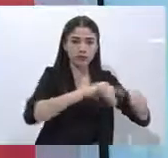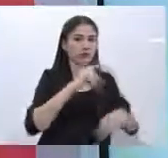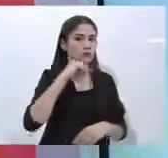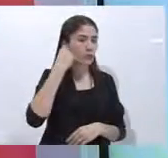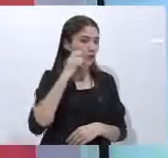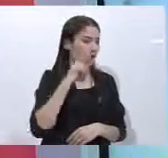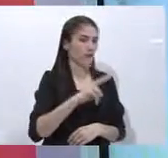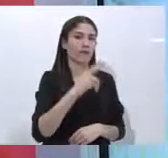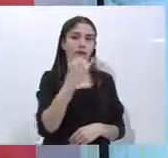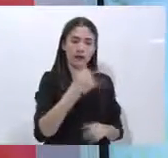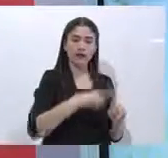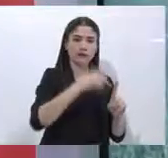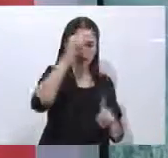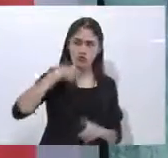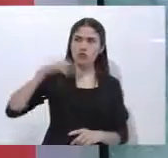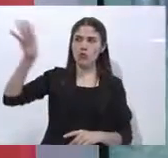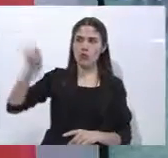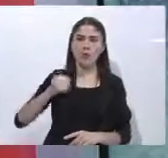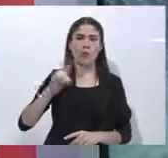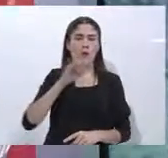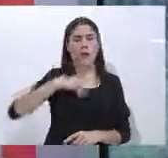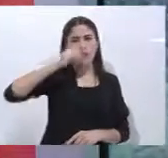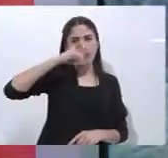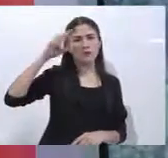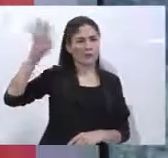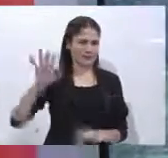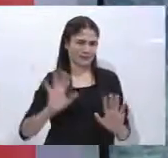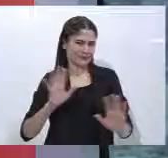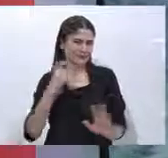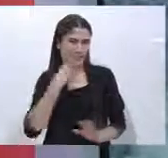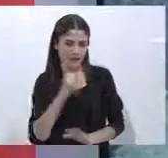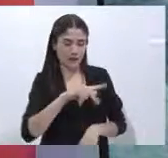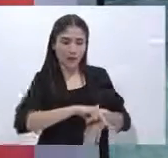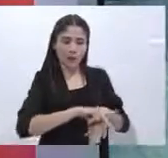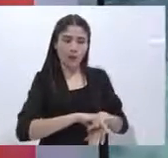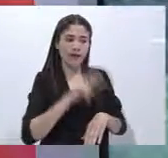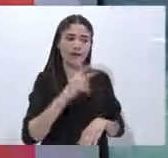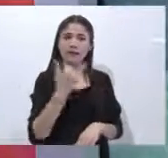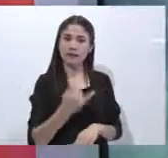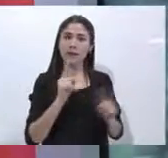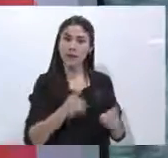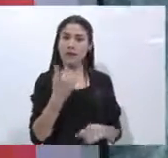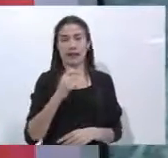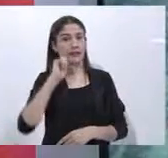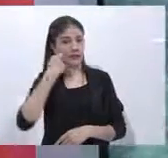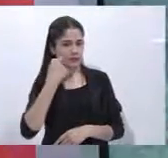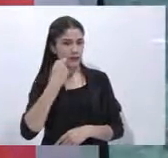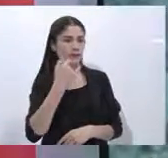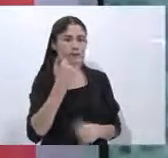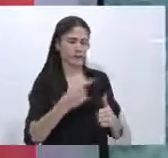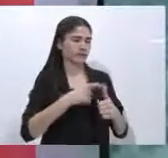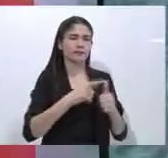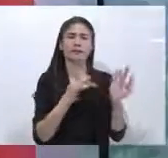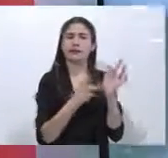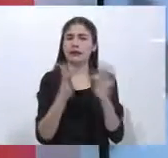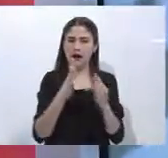caso productores de la zona central cordillera y un poco de caaguazú que queda un poco más alejado principalmente de